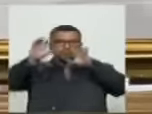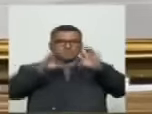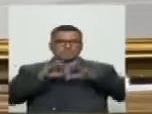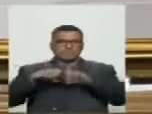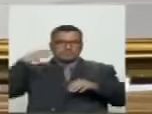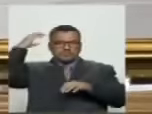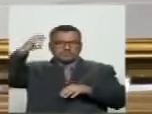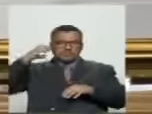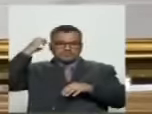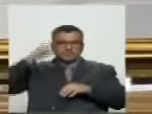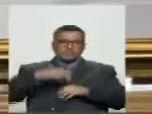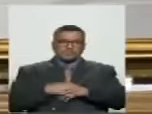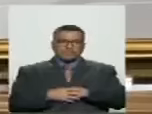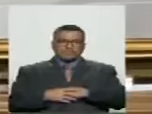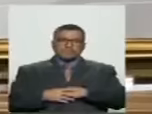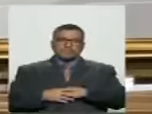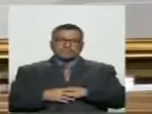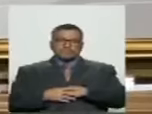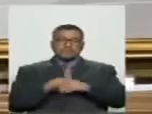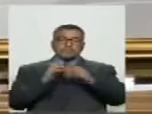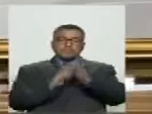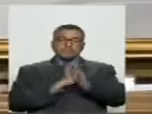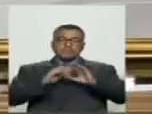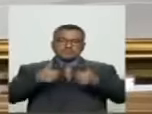Europa. Y surgió